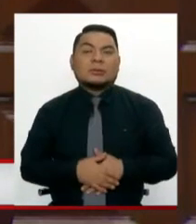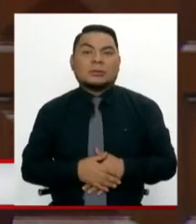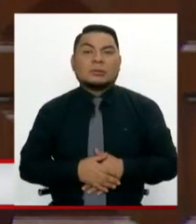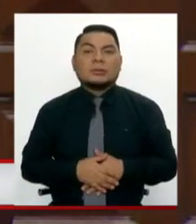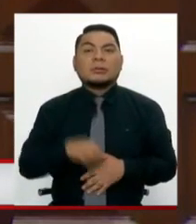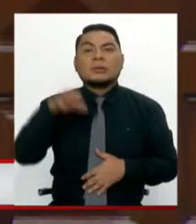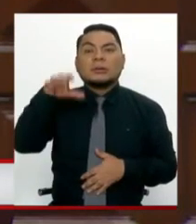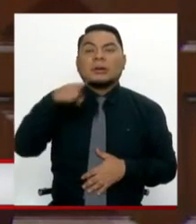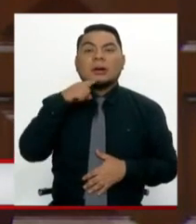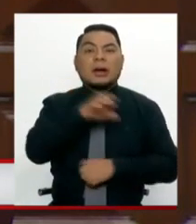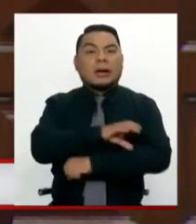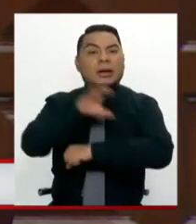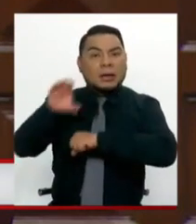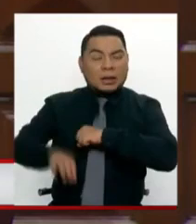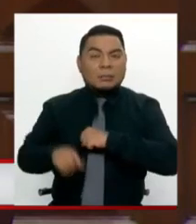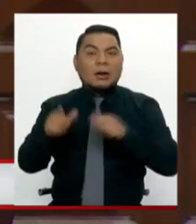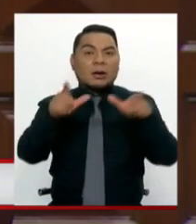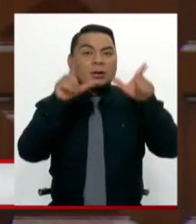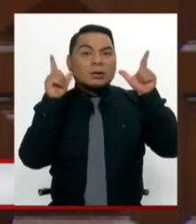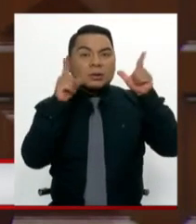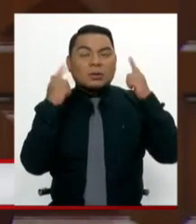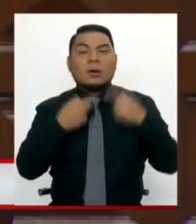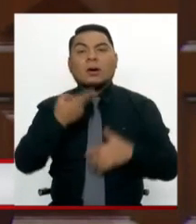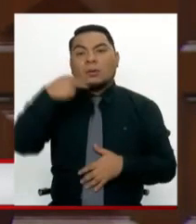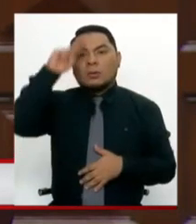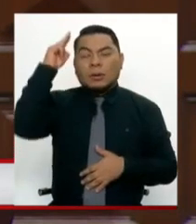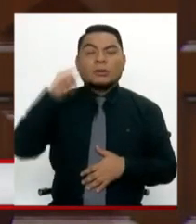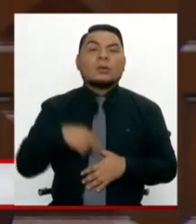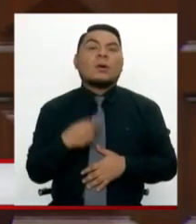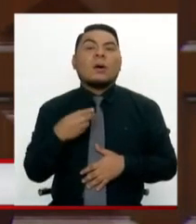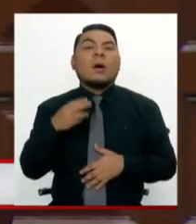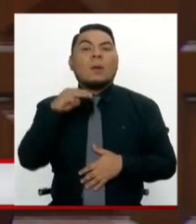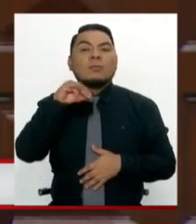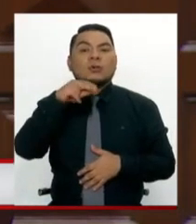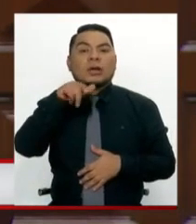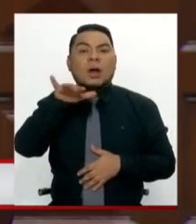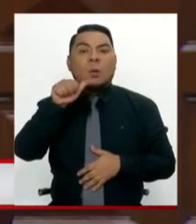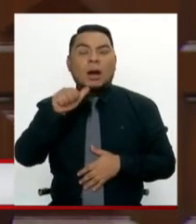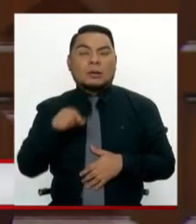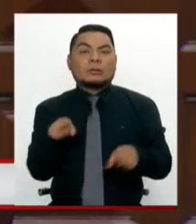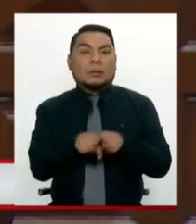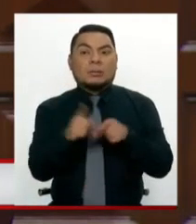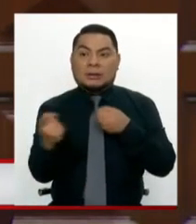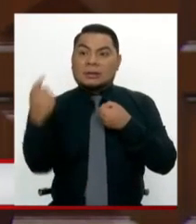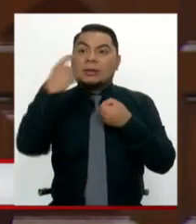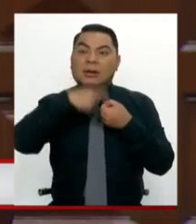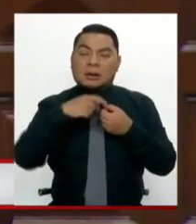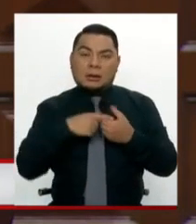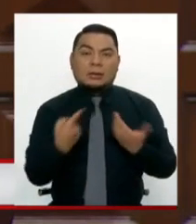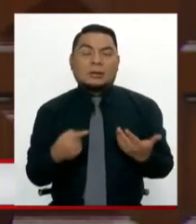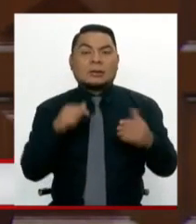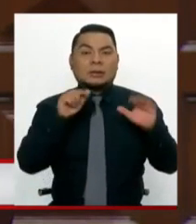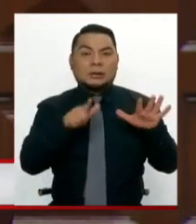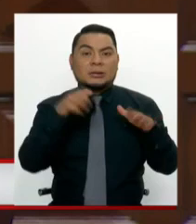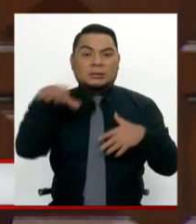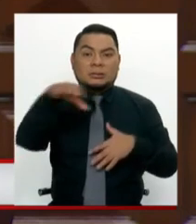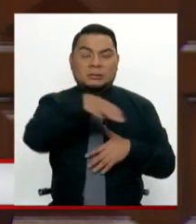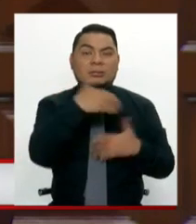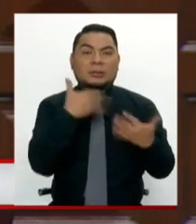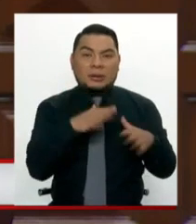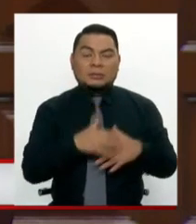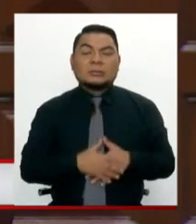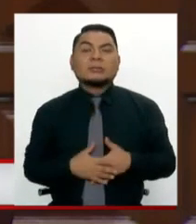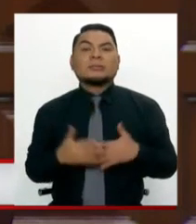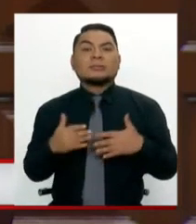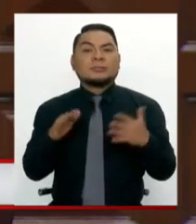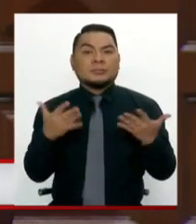Centros MAC, en Cajamarca, Loreto, Huánuco y Moquegua, y los que se sumarán a los 7 centros MAC